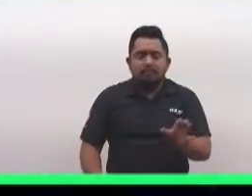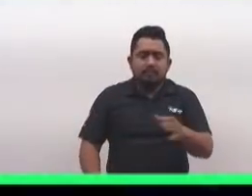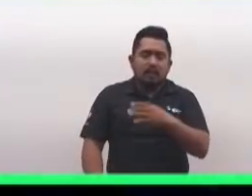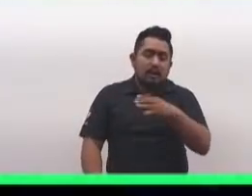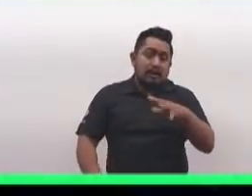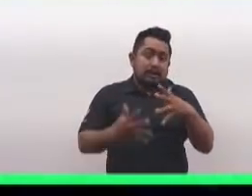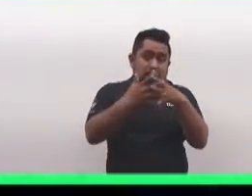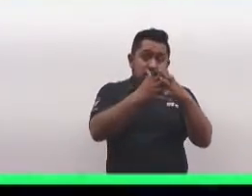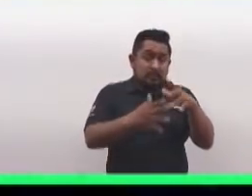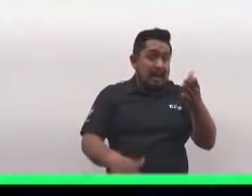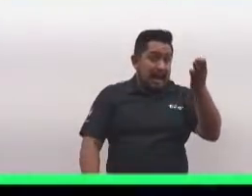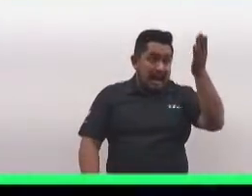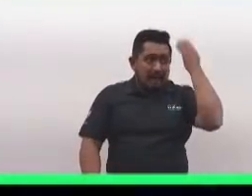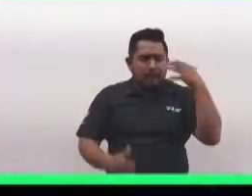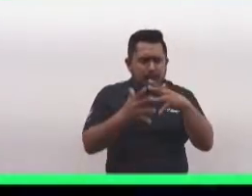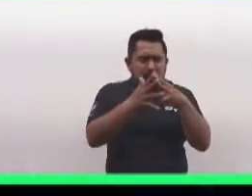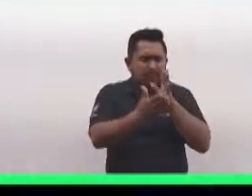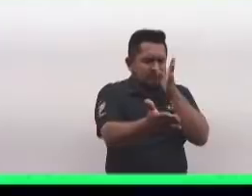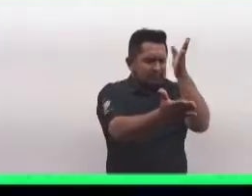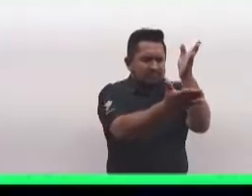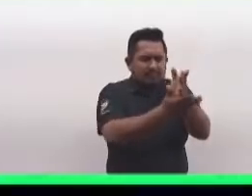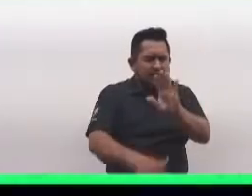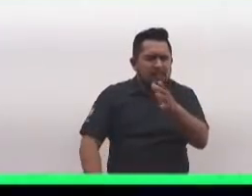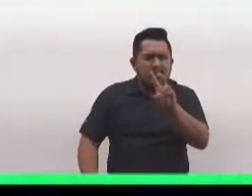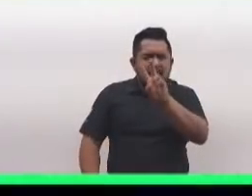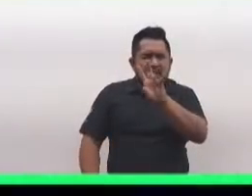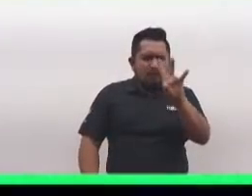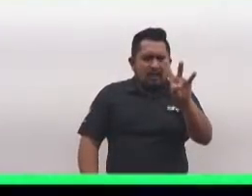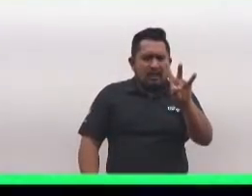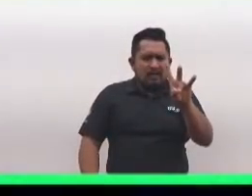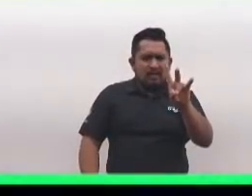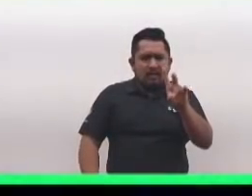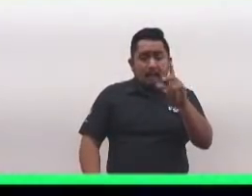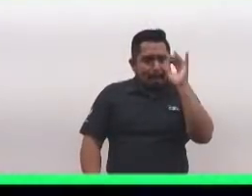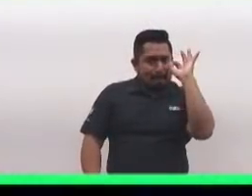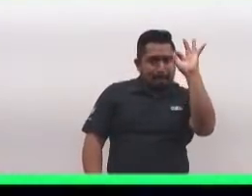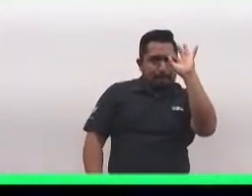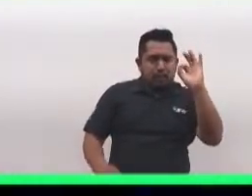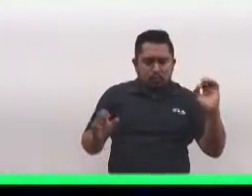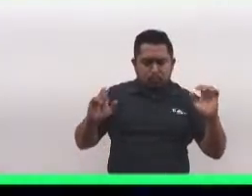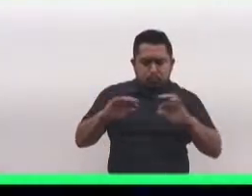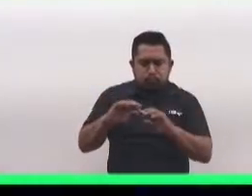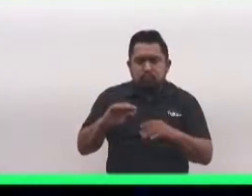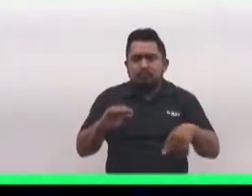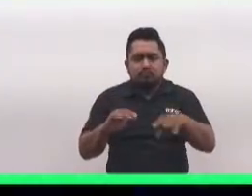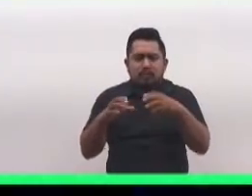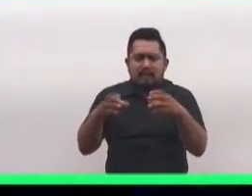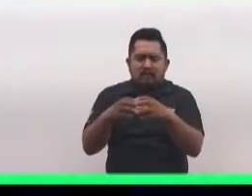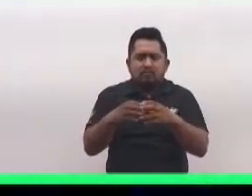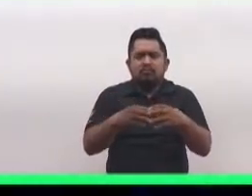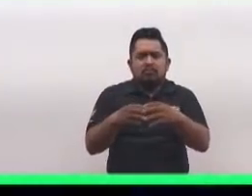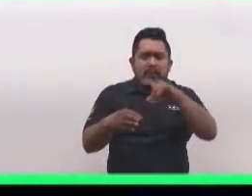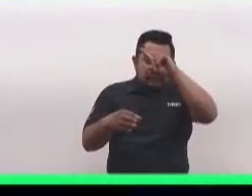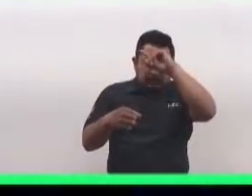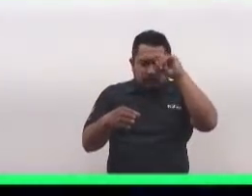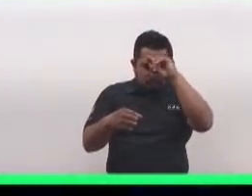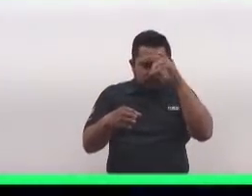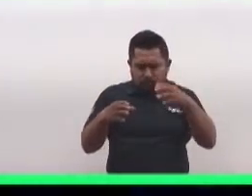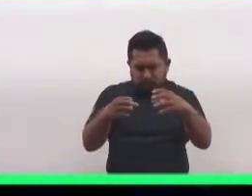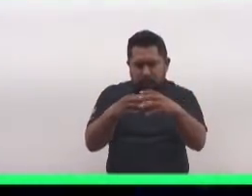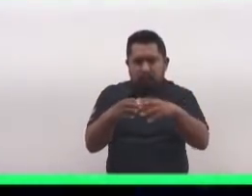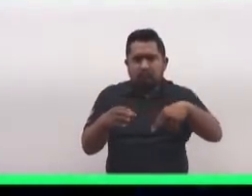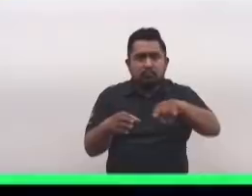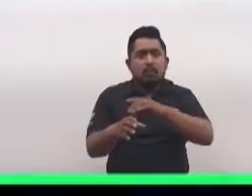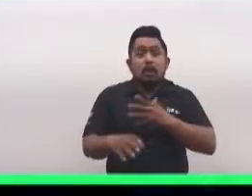y nos reunimos de la organización 27 pastores principales y otros llevaron su equipo de trabajo y ellos creían verdad como